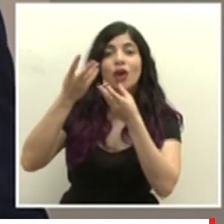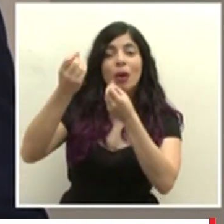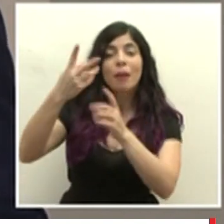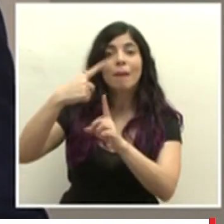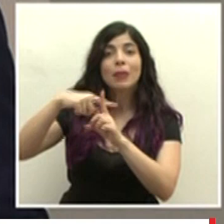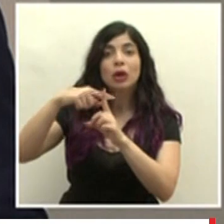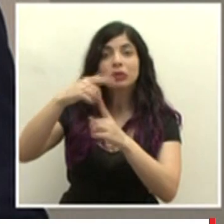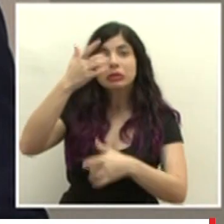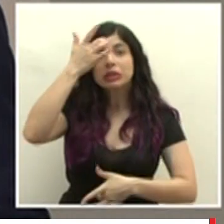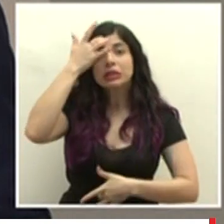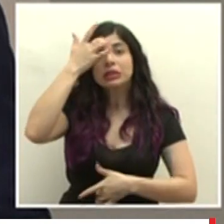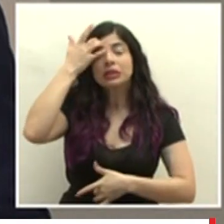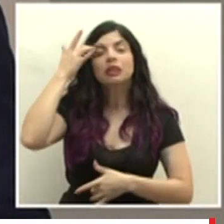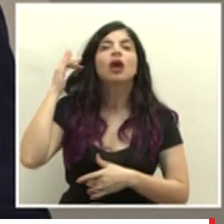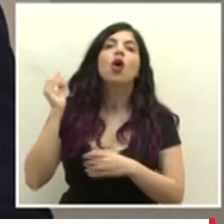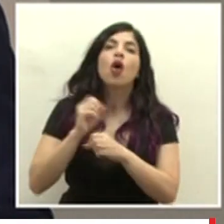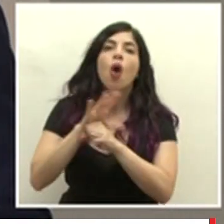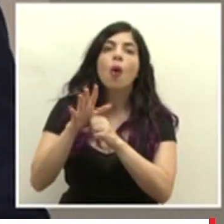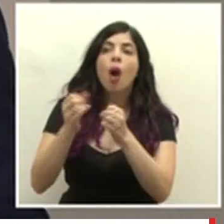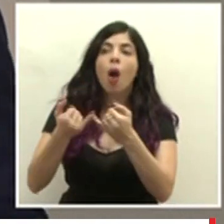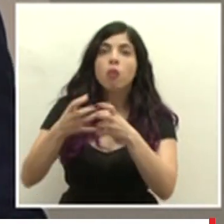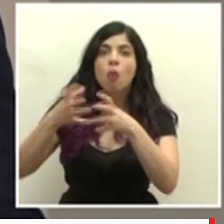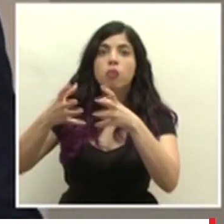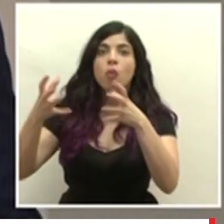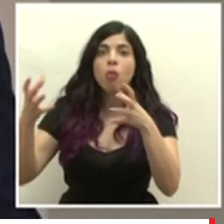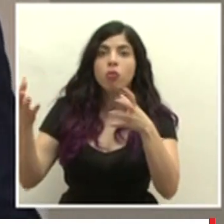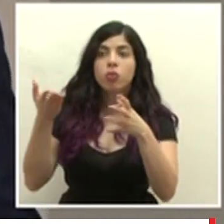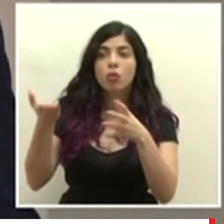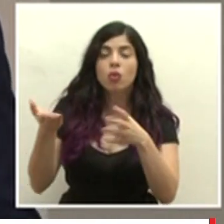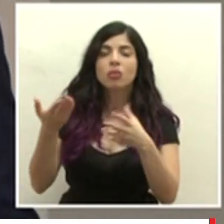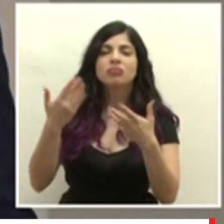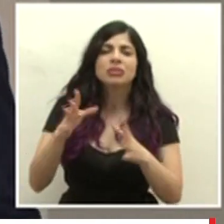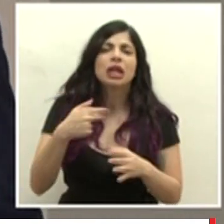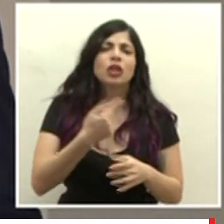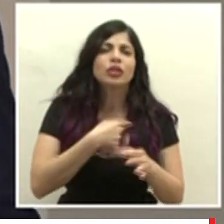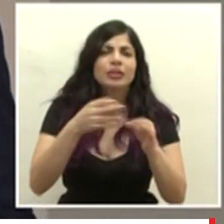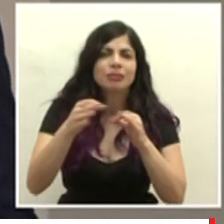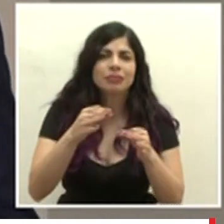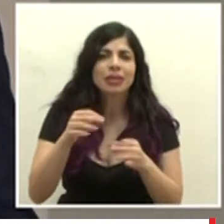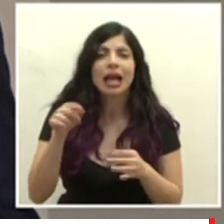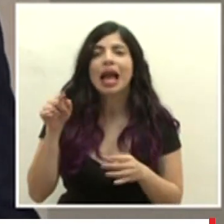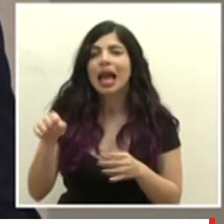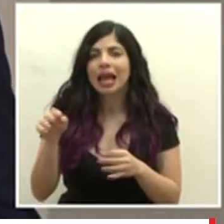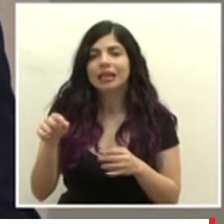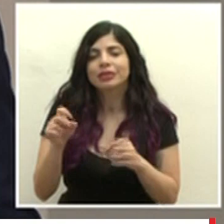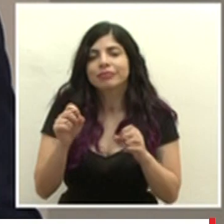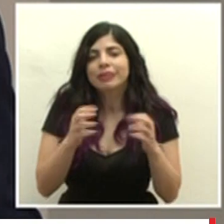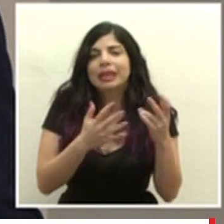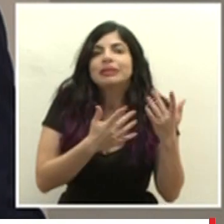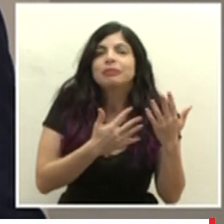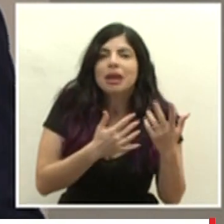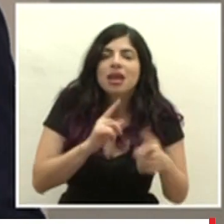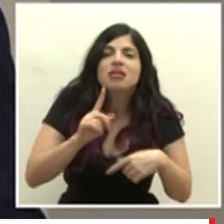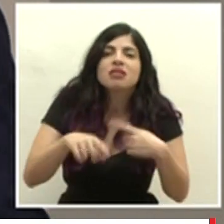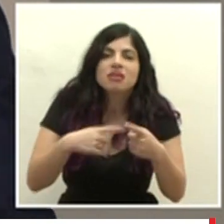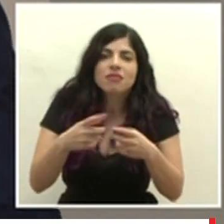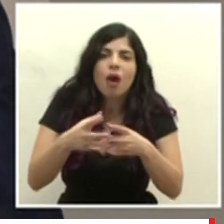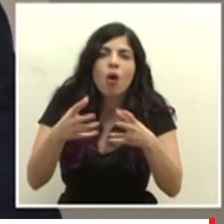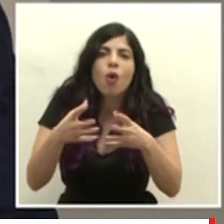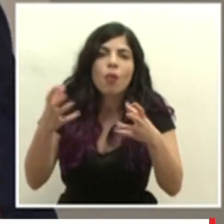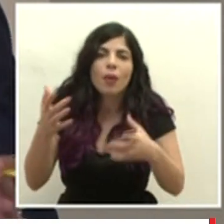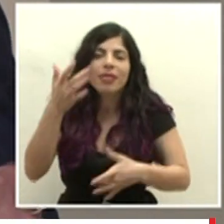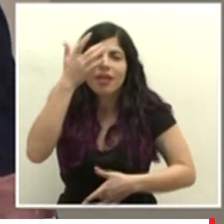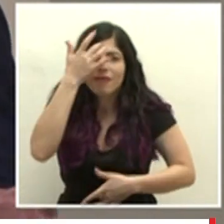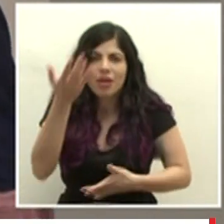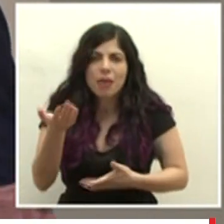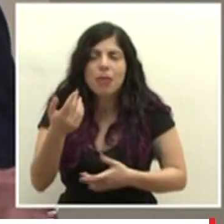positivos que hemos ido teniendo, en realidad ya hemos dicho, o sea, esto es un fenómeno que en algún momento se podía esperar de que iba a haber un aumento de casos, y